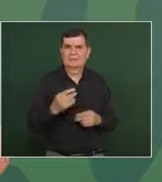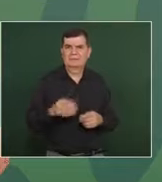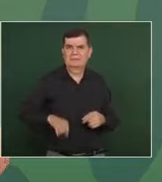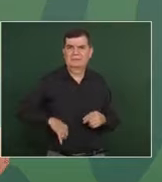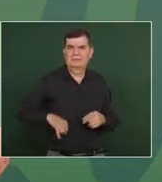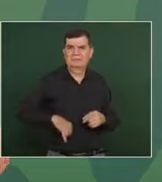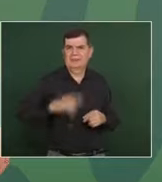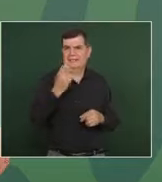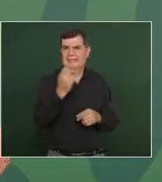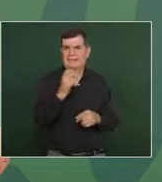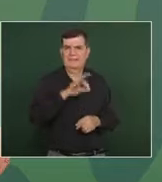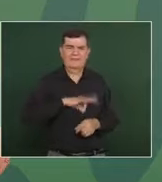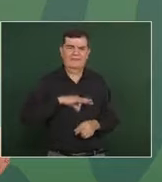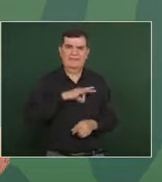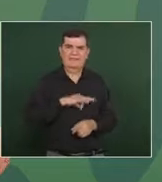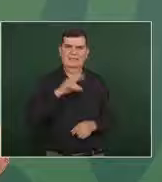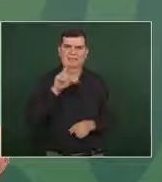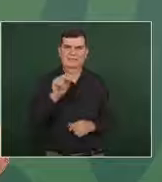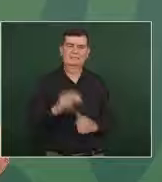porque eso no es la felicidad.